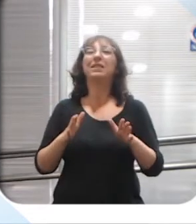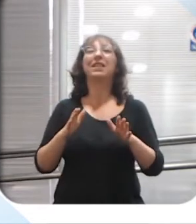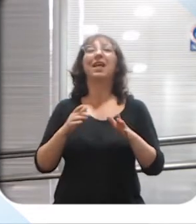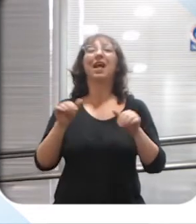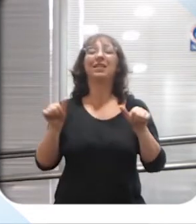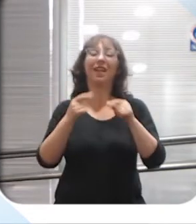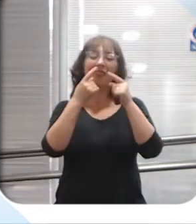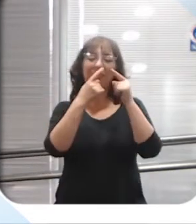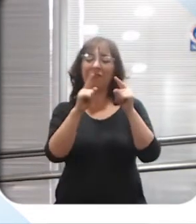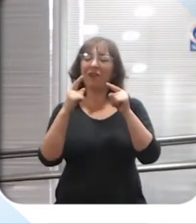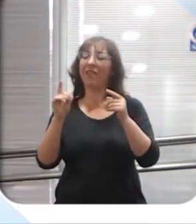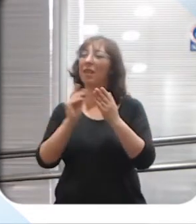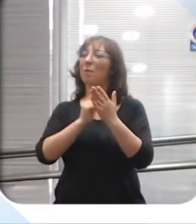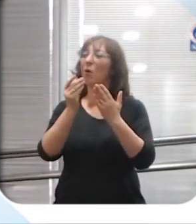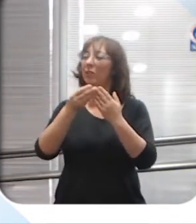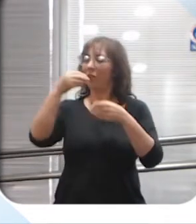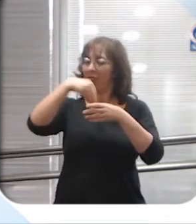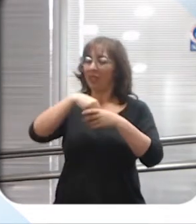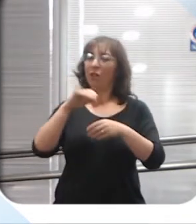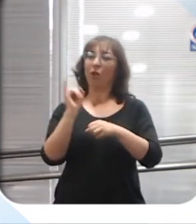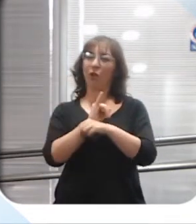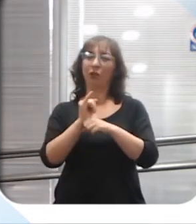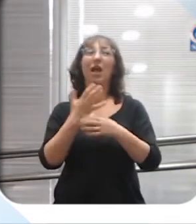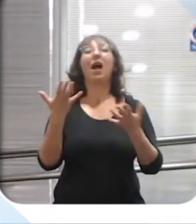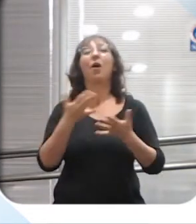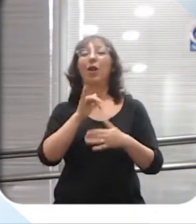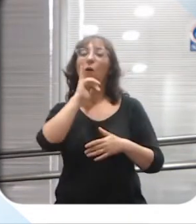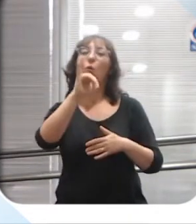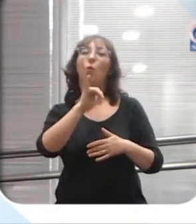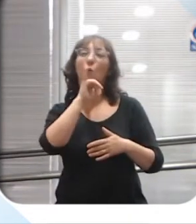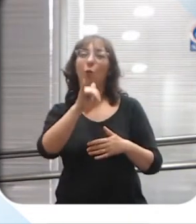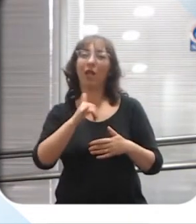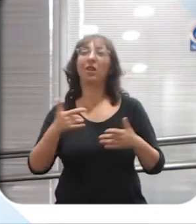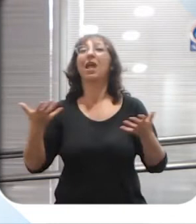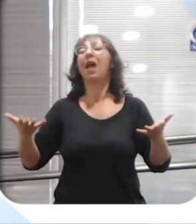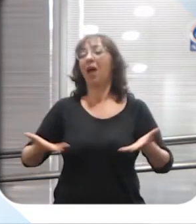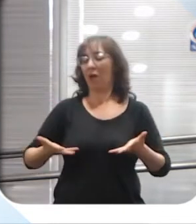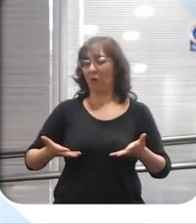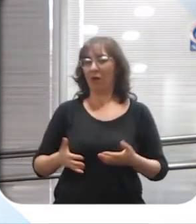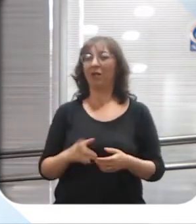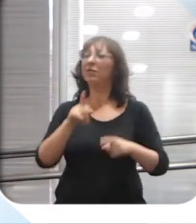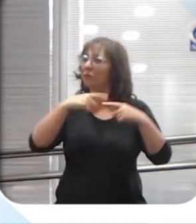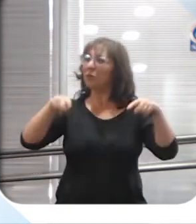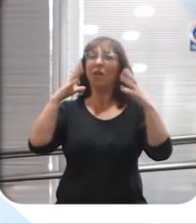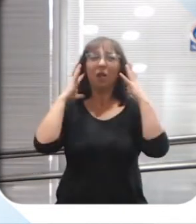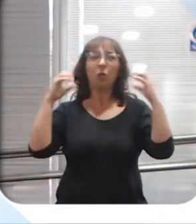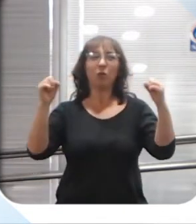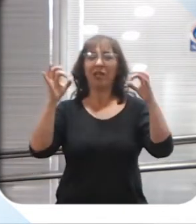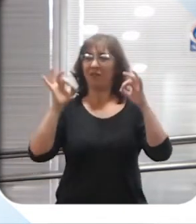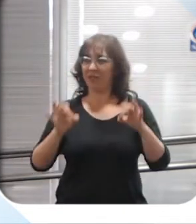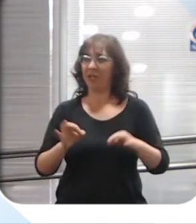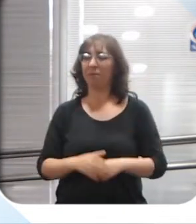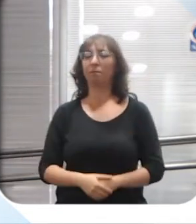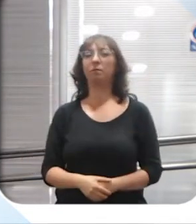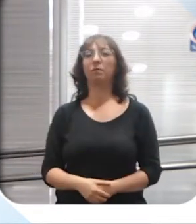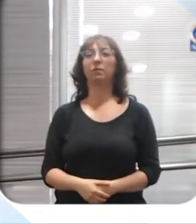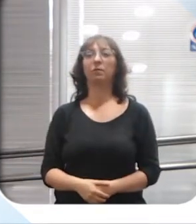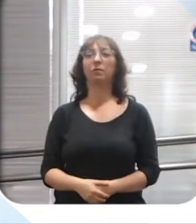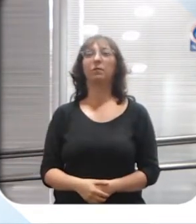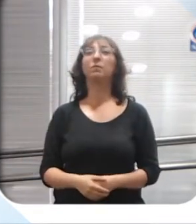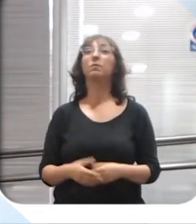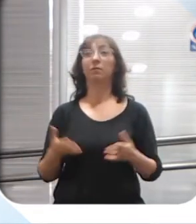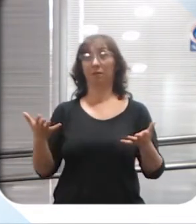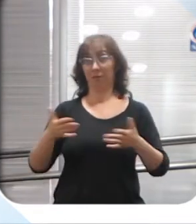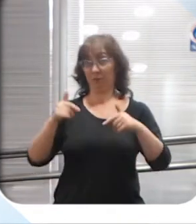diferentes proyectos desde la institución. Ahora vamos a contarle cuál es el que estamos haciendo actualmente. ¿Se escucha ahí? Sí. Pero para